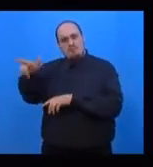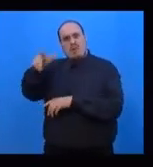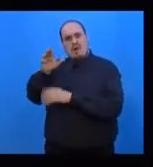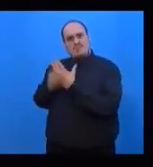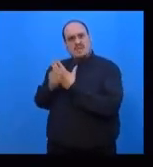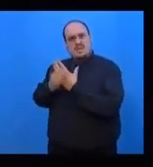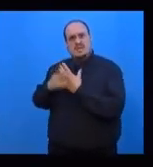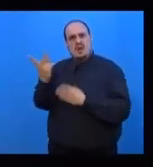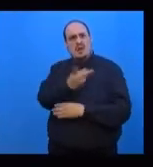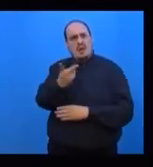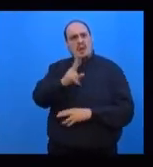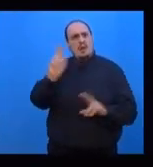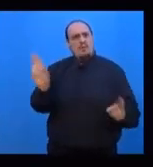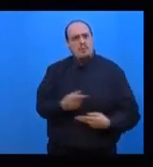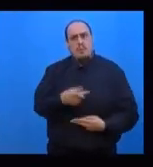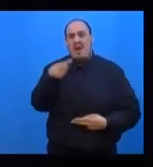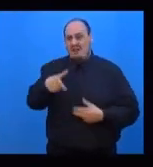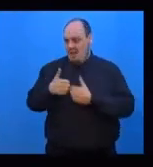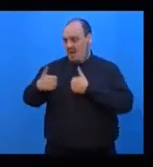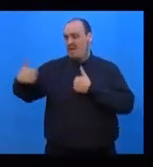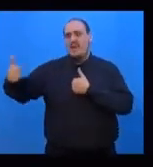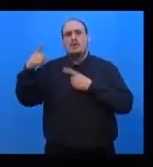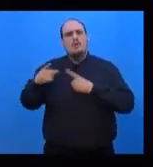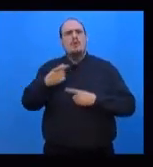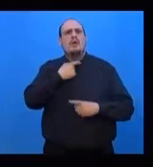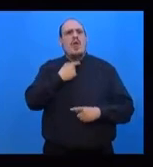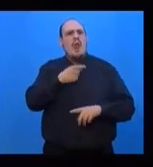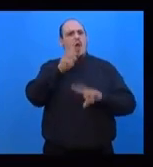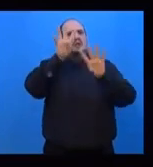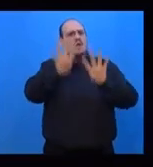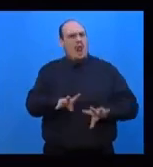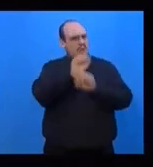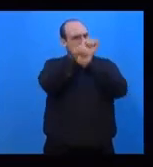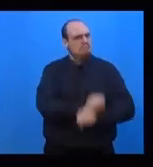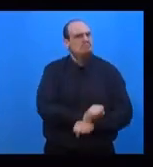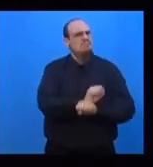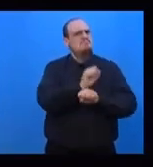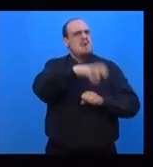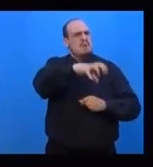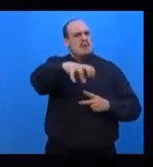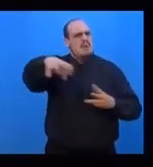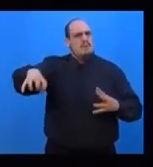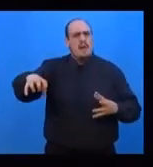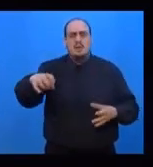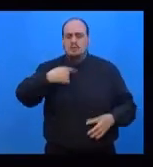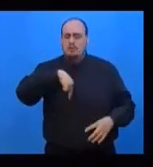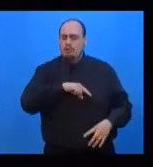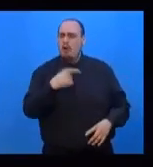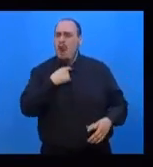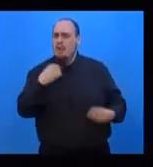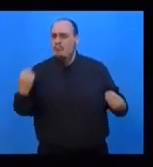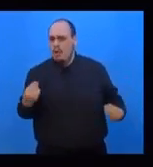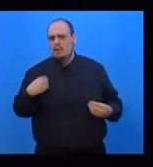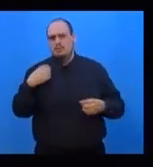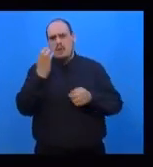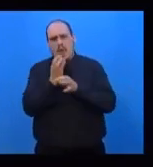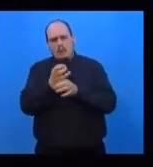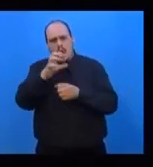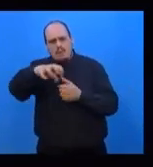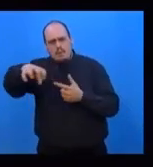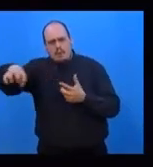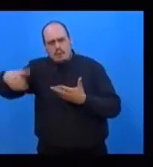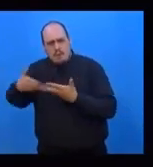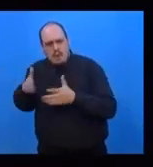que van a pedir más mano dura más cárceles nosotros queremos más escuelas queremos más empleo hay que